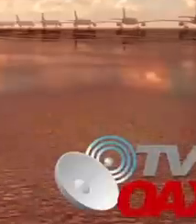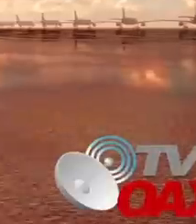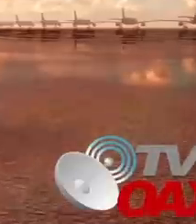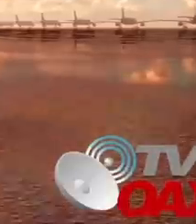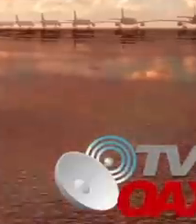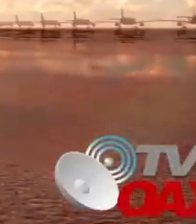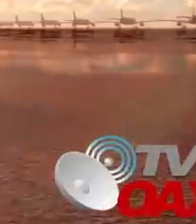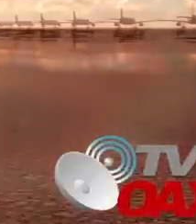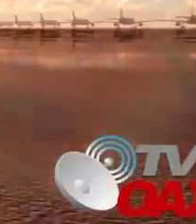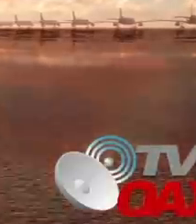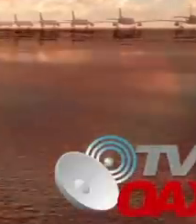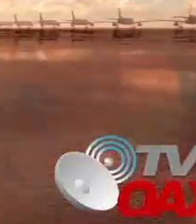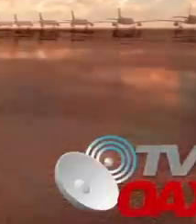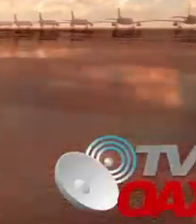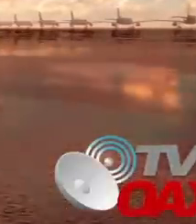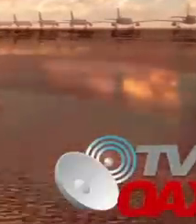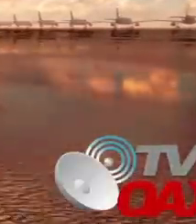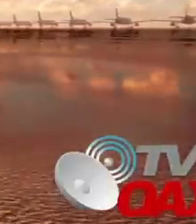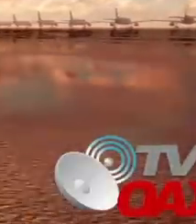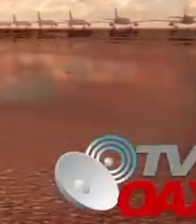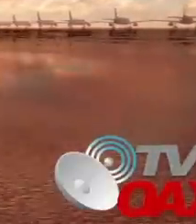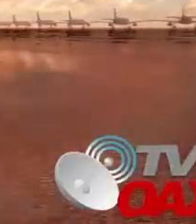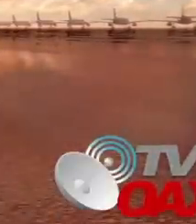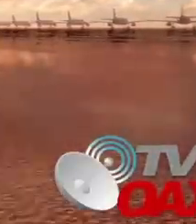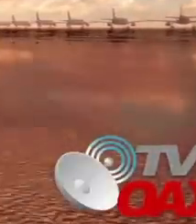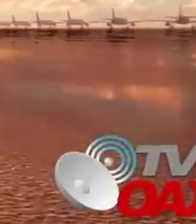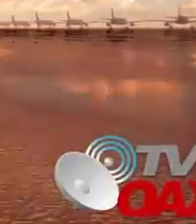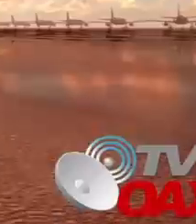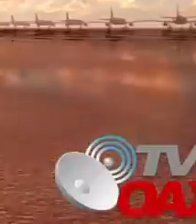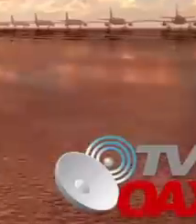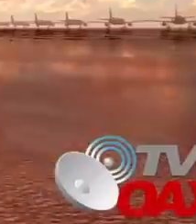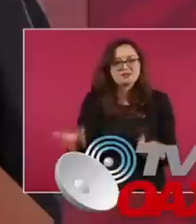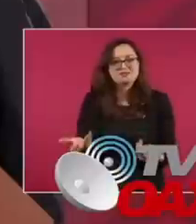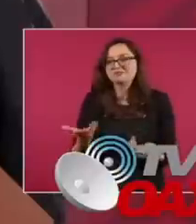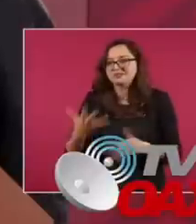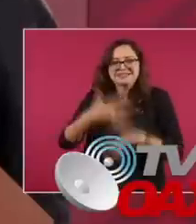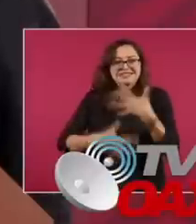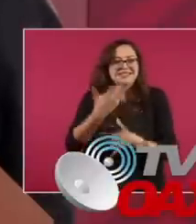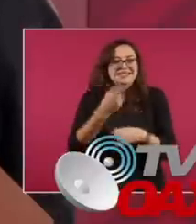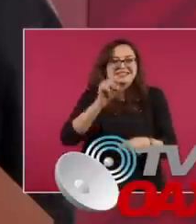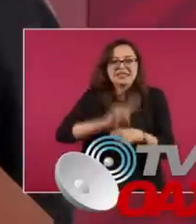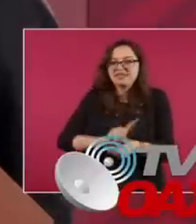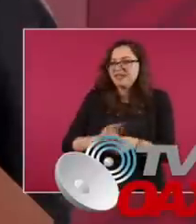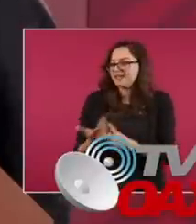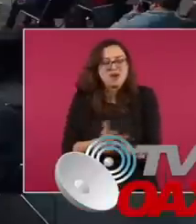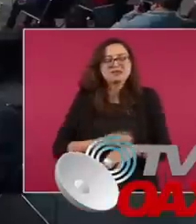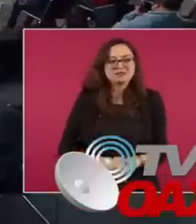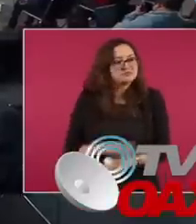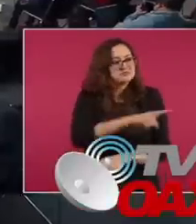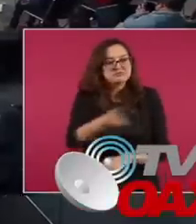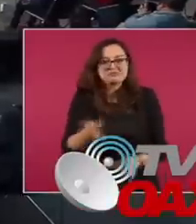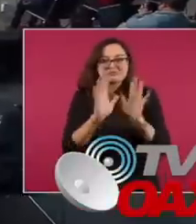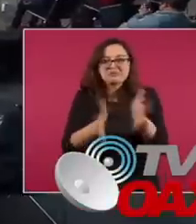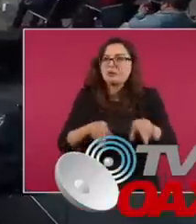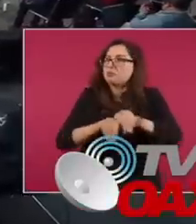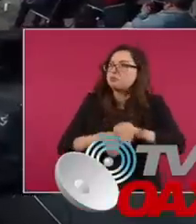Acabo de ver apenas el proyecto, lo vi en Yucatán hace 15 días, me lo presentaron. Se